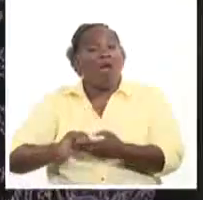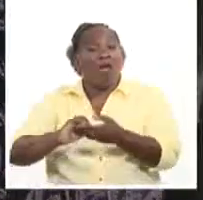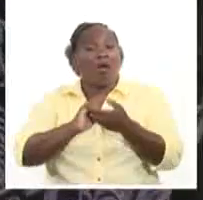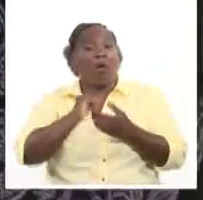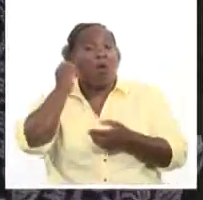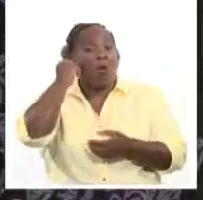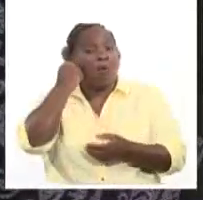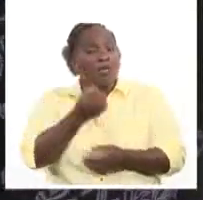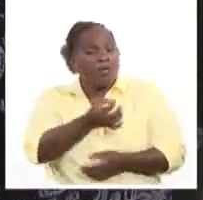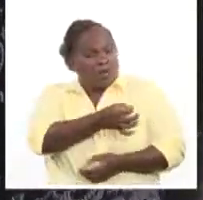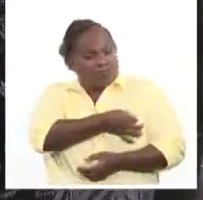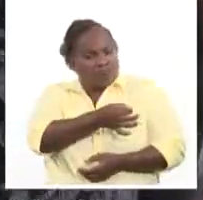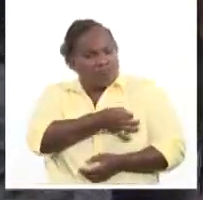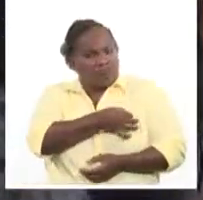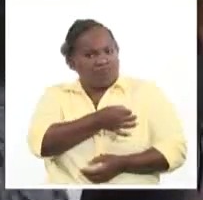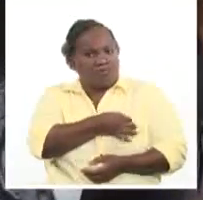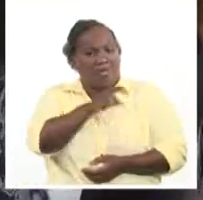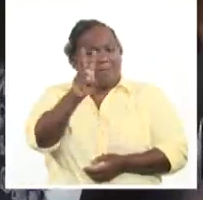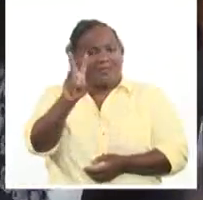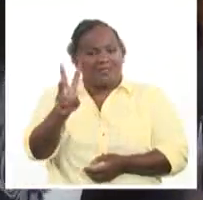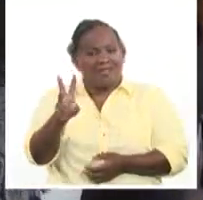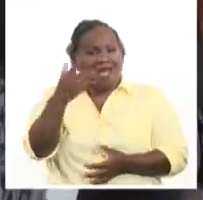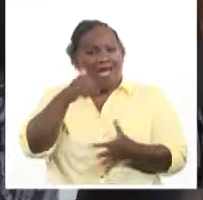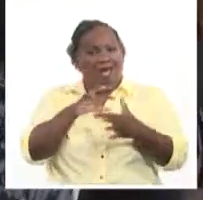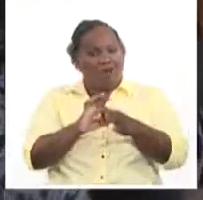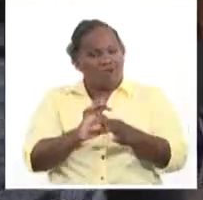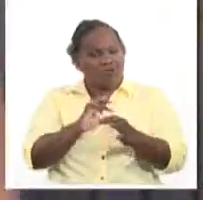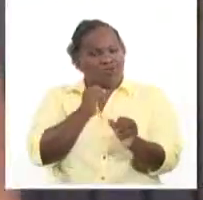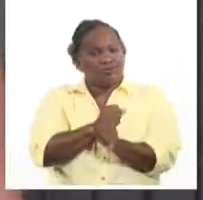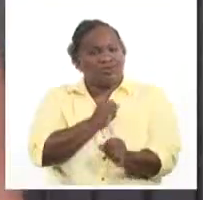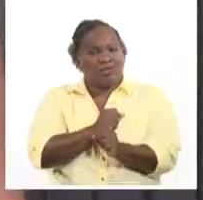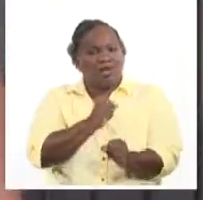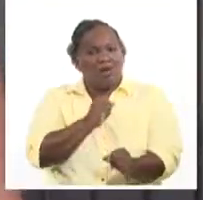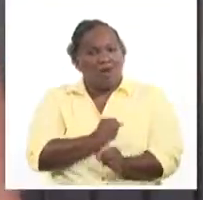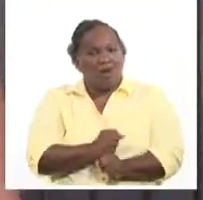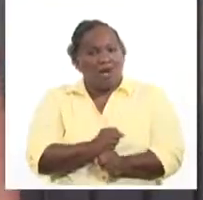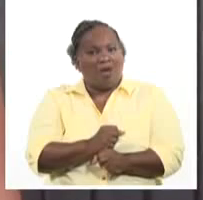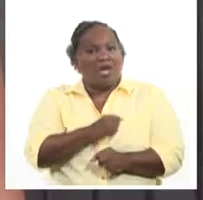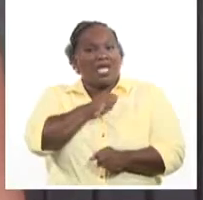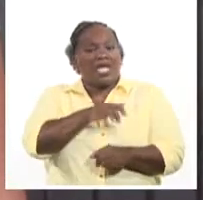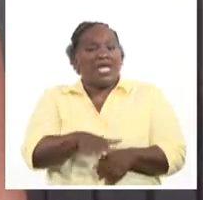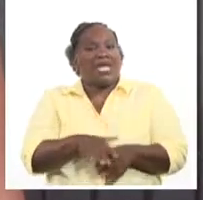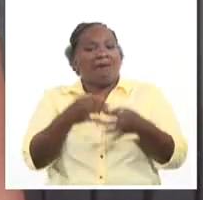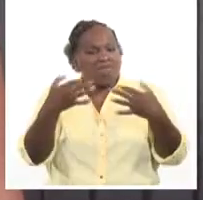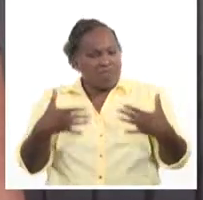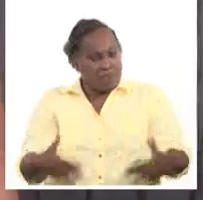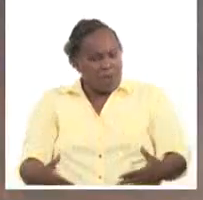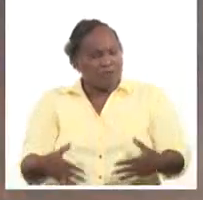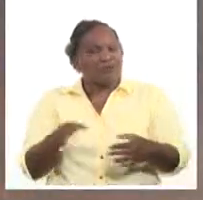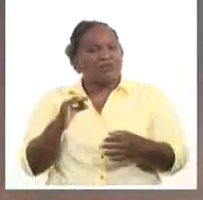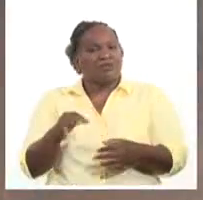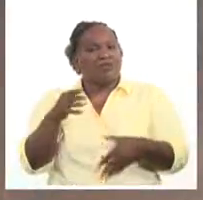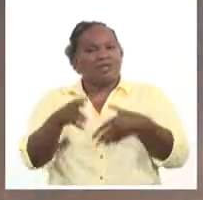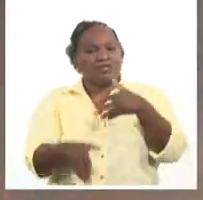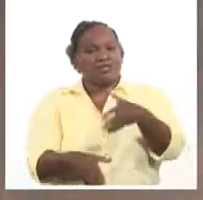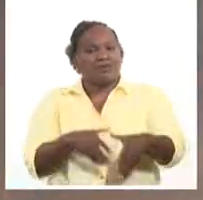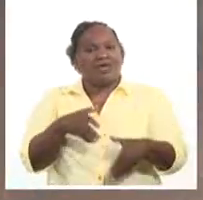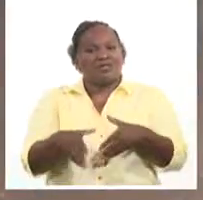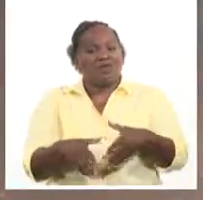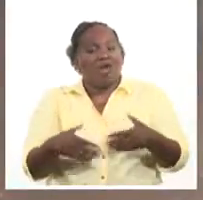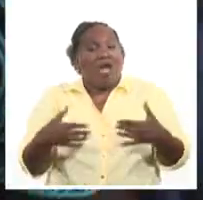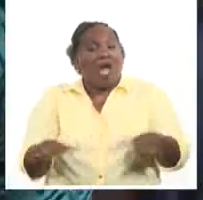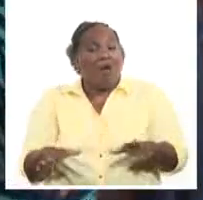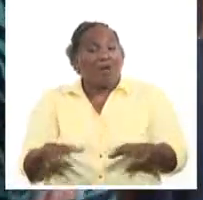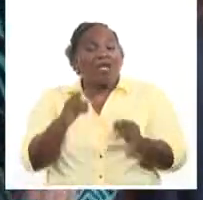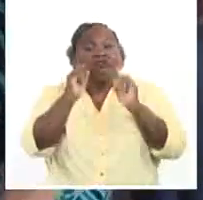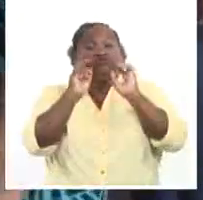condecoradas con la distinción 23 de agosto por su labor, actitud ejemplar e incondicional participación, aún en riesgo de sus propias